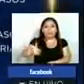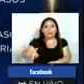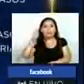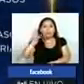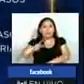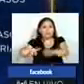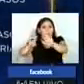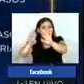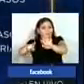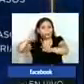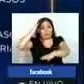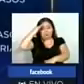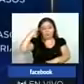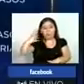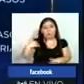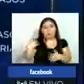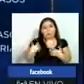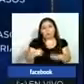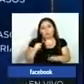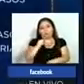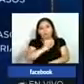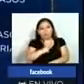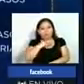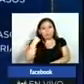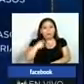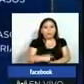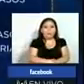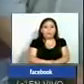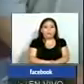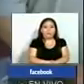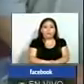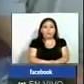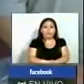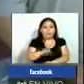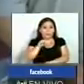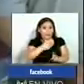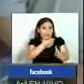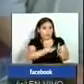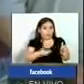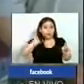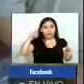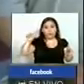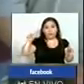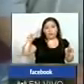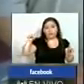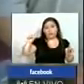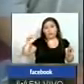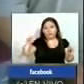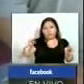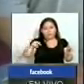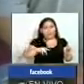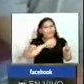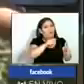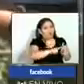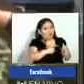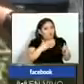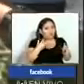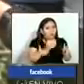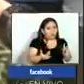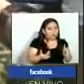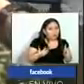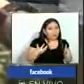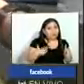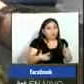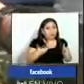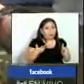mujeres Perdieron la vida De manera violenta El caso De Jocelyn Abarca Juárez Es uno más De los que están